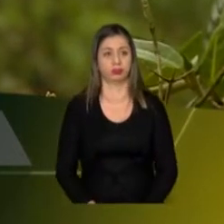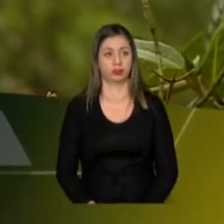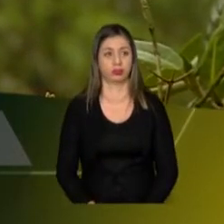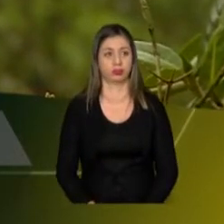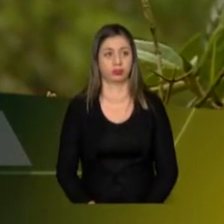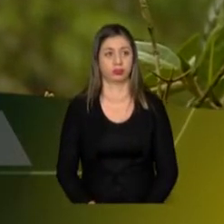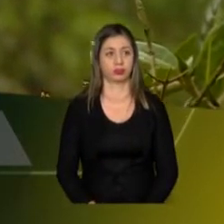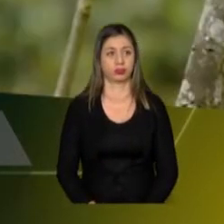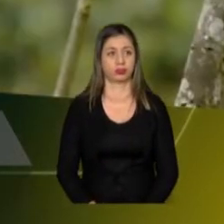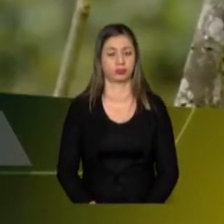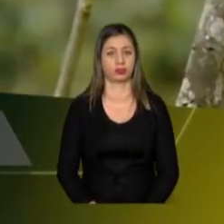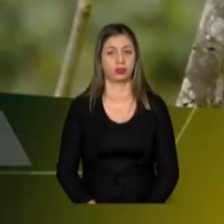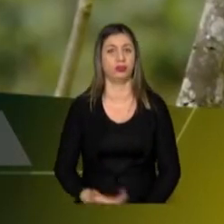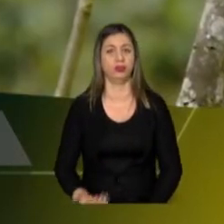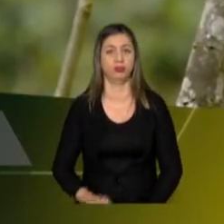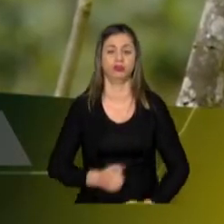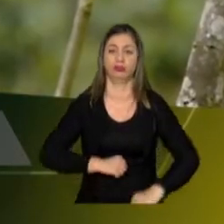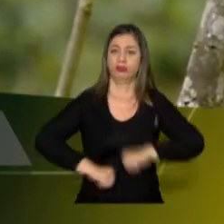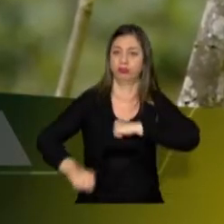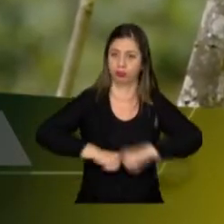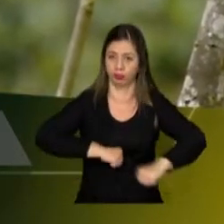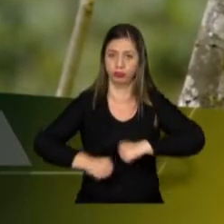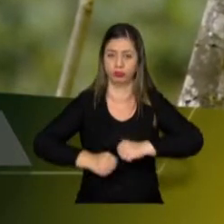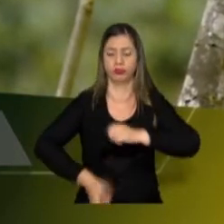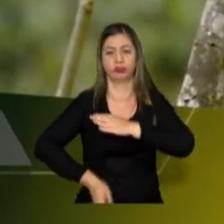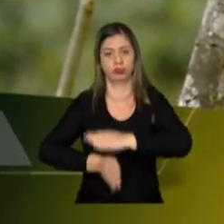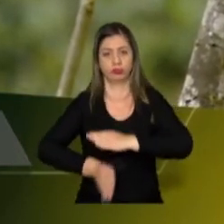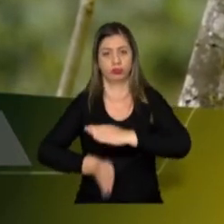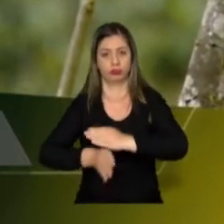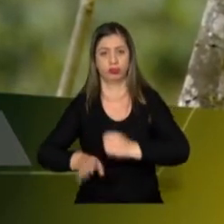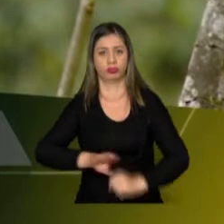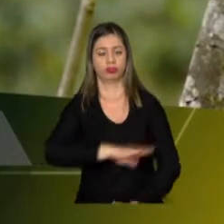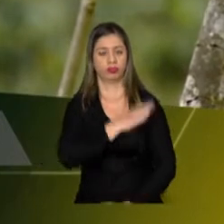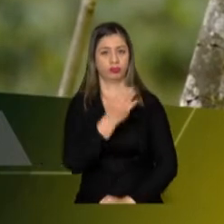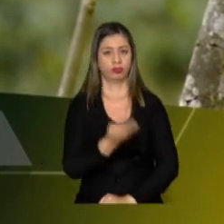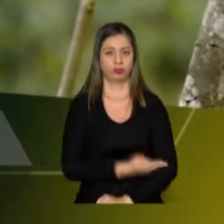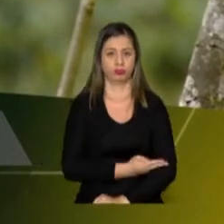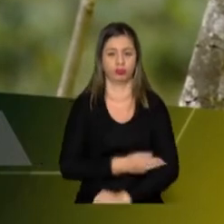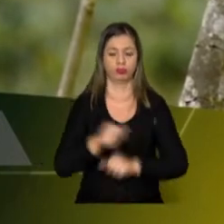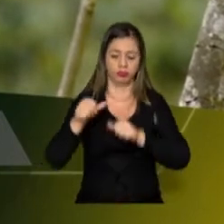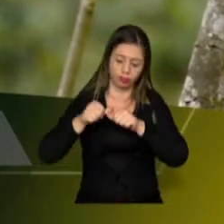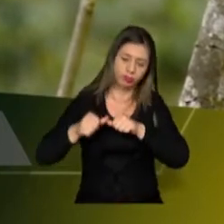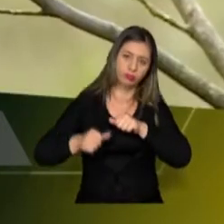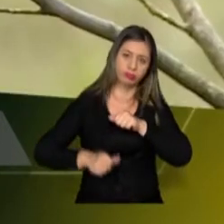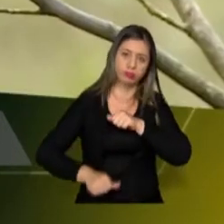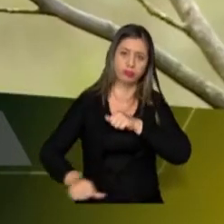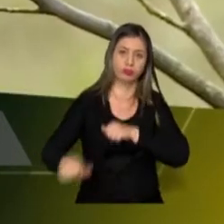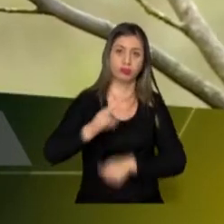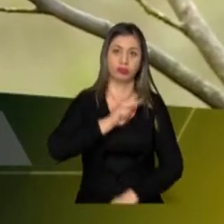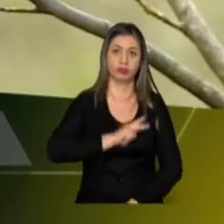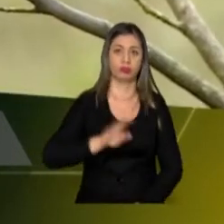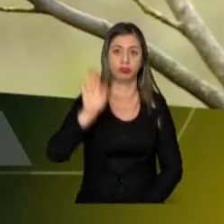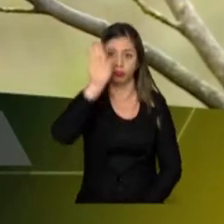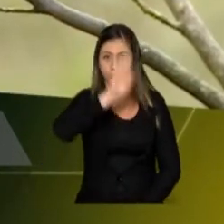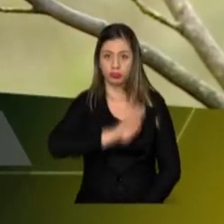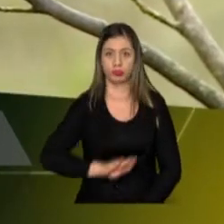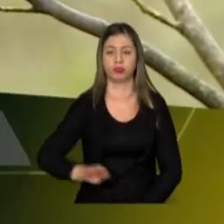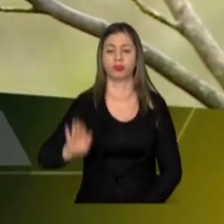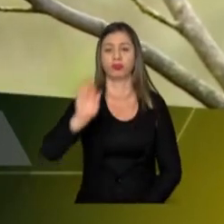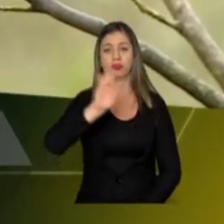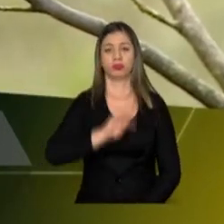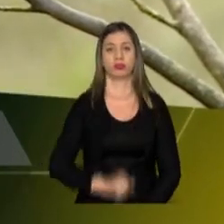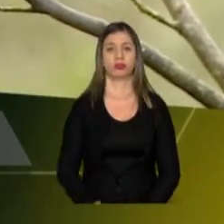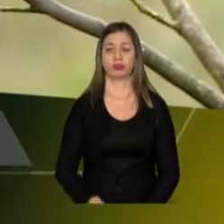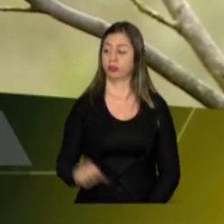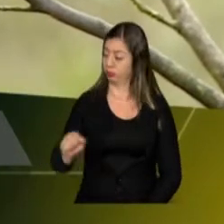Pero yo pienso que haciendo esta tarea, pues vamos a seguir fortaleciendo la sostenibilidad del departamento, igual como con el SIDAP.